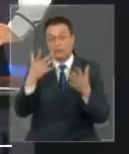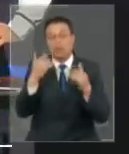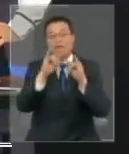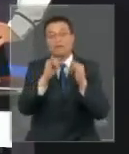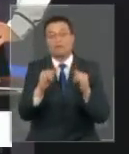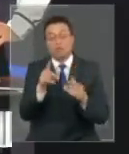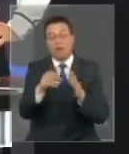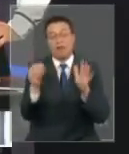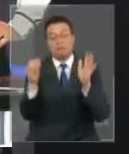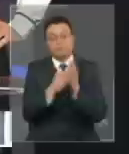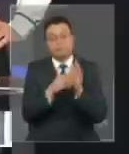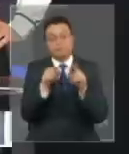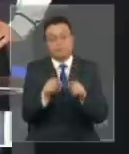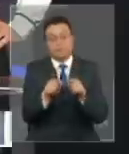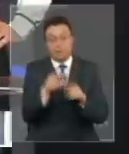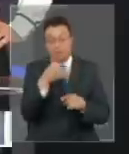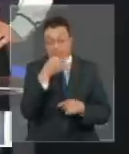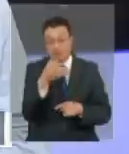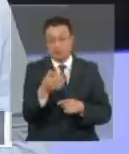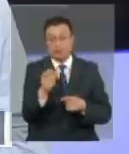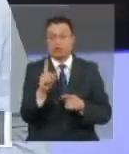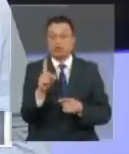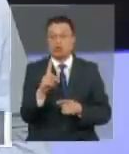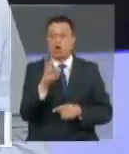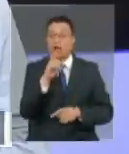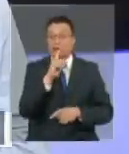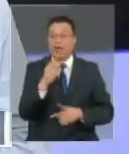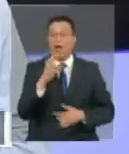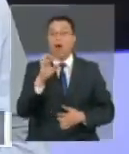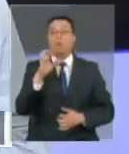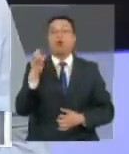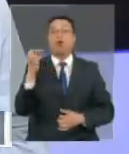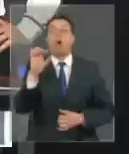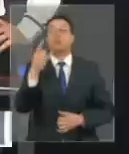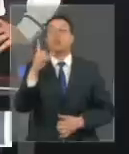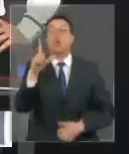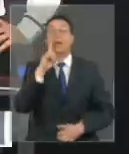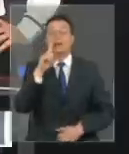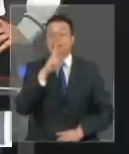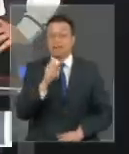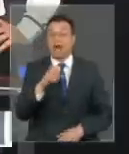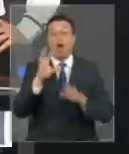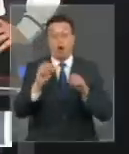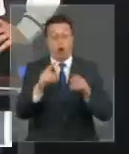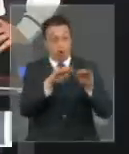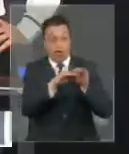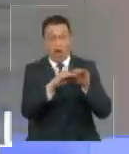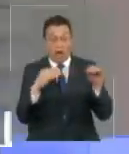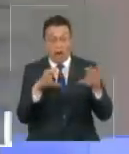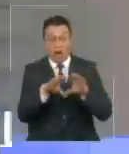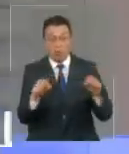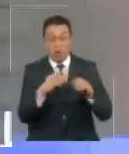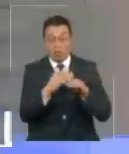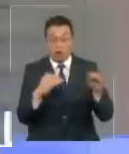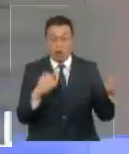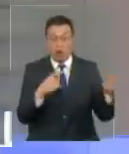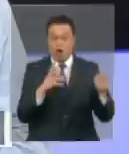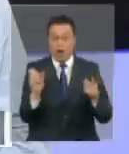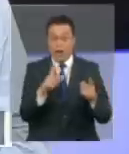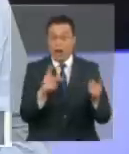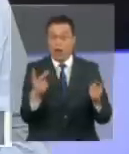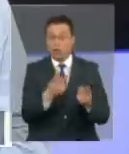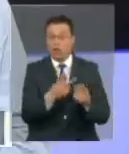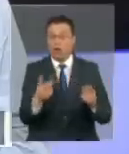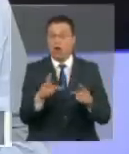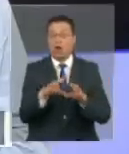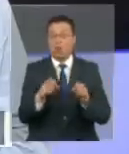planteó entonces esto no pasa a ser populismo desde el punto de vista mediático o comparte lo que dice desde el fondo, que